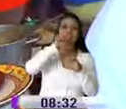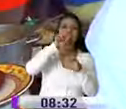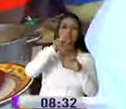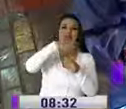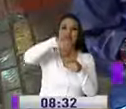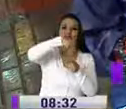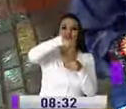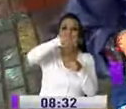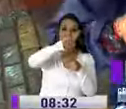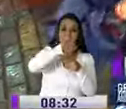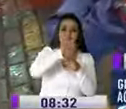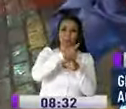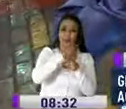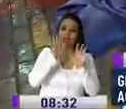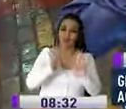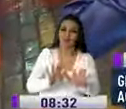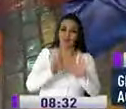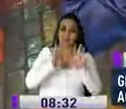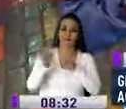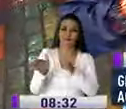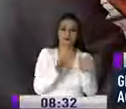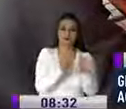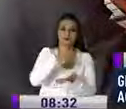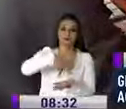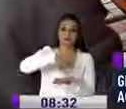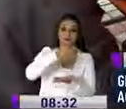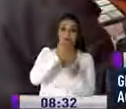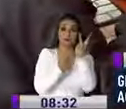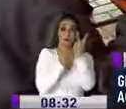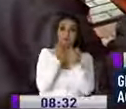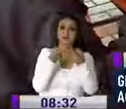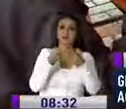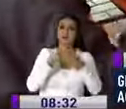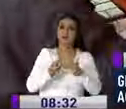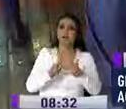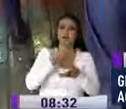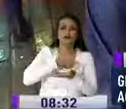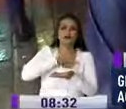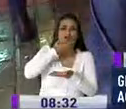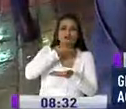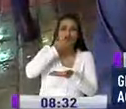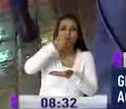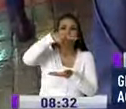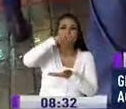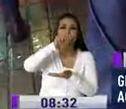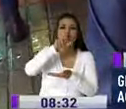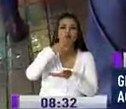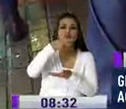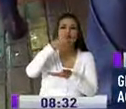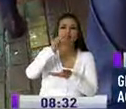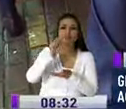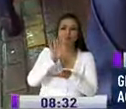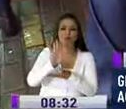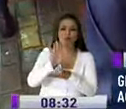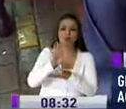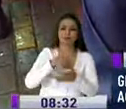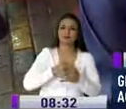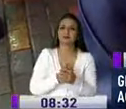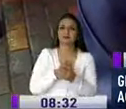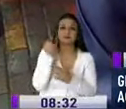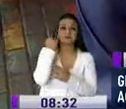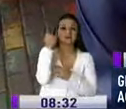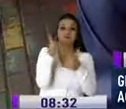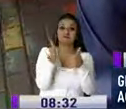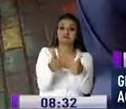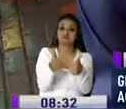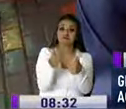zona. Y si está visitando la parroquia, no se puede ir sin probar el sancocho peruchano. Me parece muy delicioso, me parece novedoso los